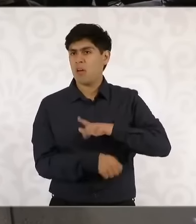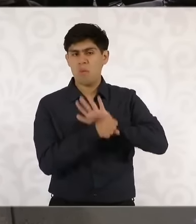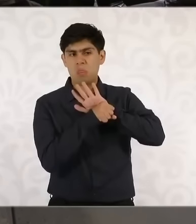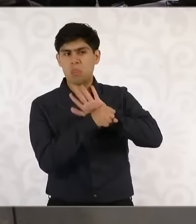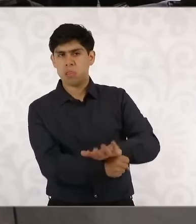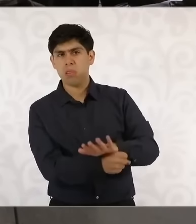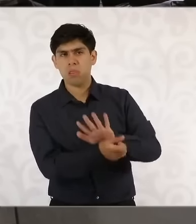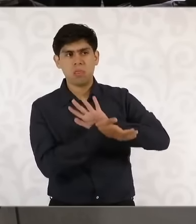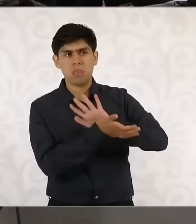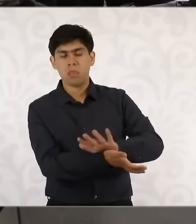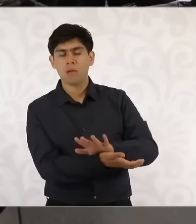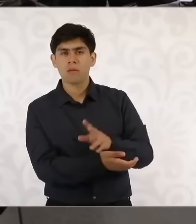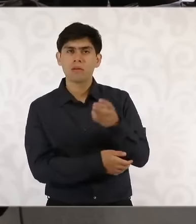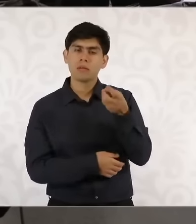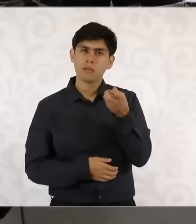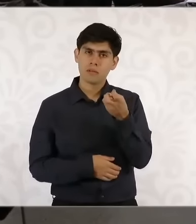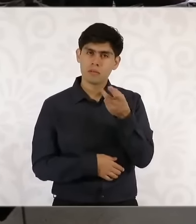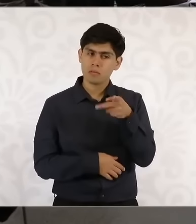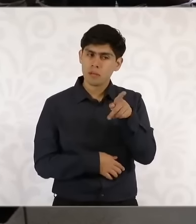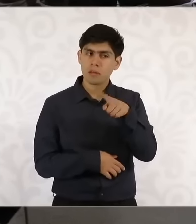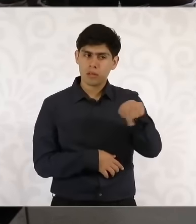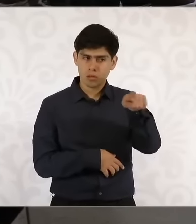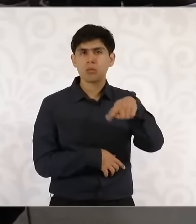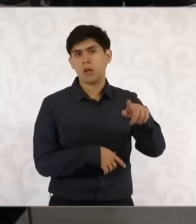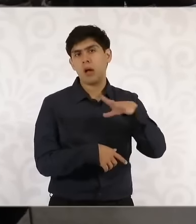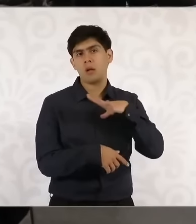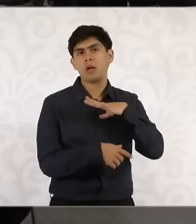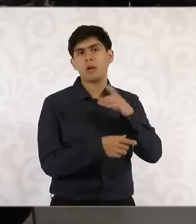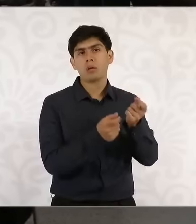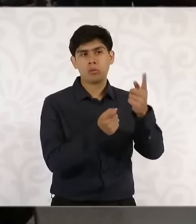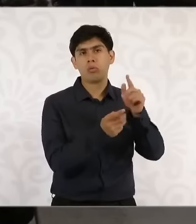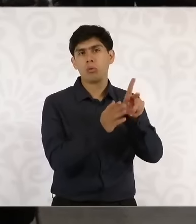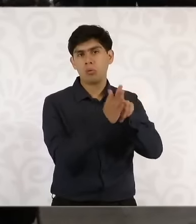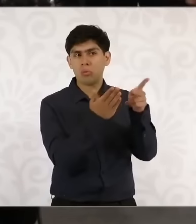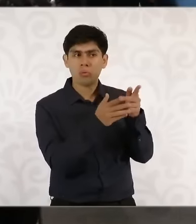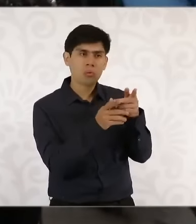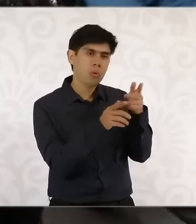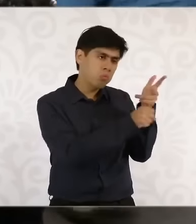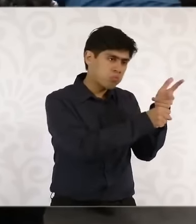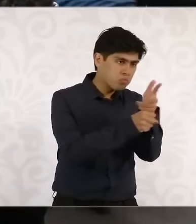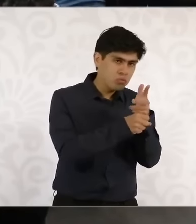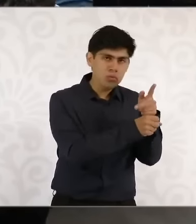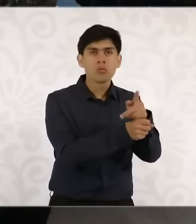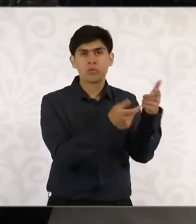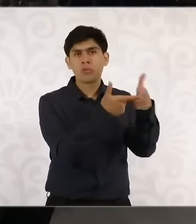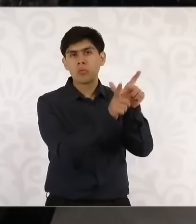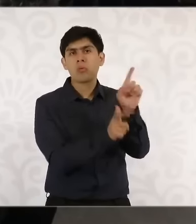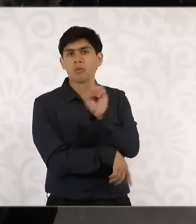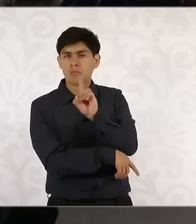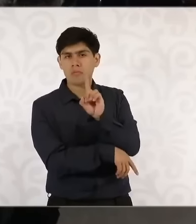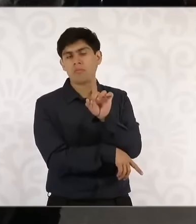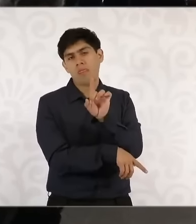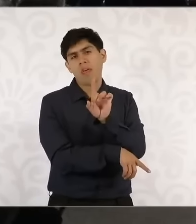Medios que pues son de derecha tomaron esas imágenes y las pues